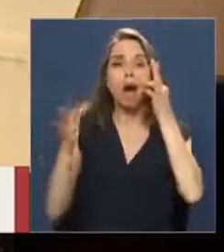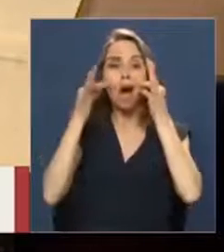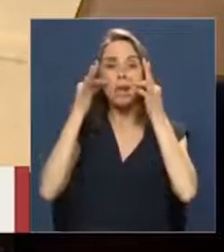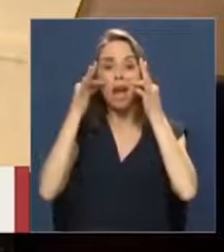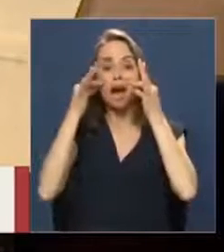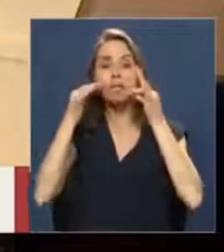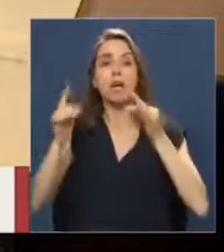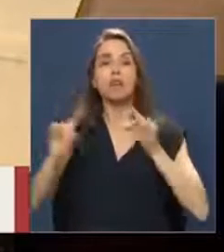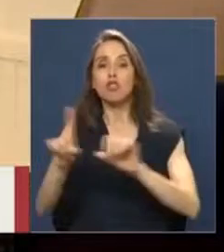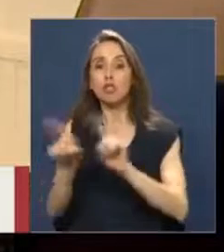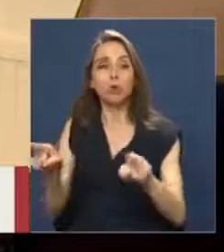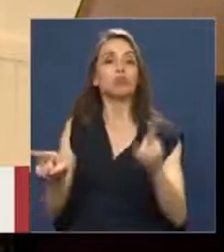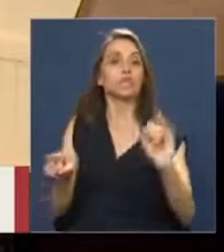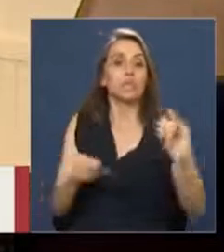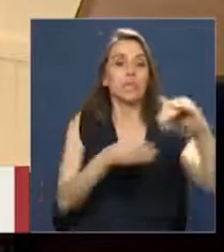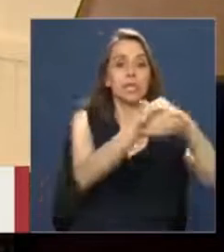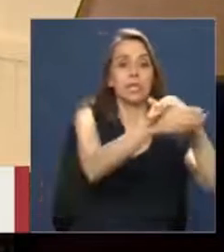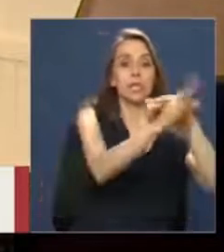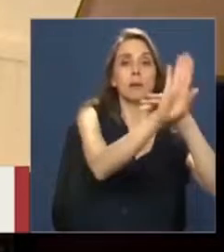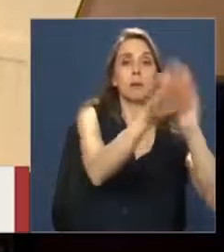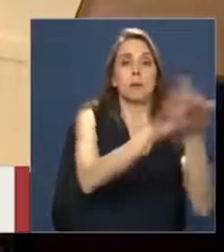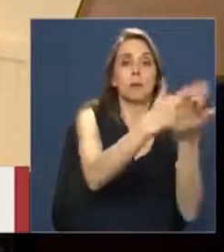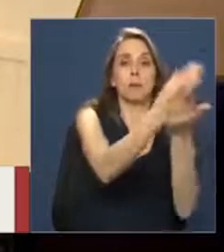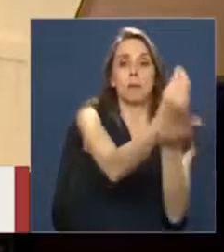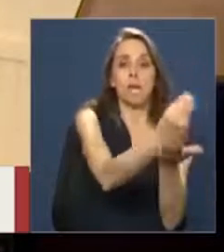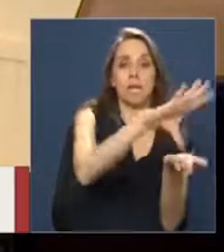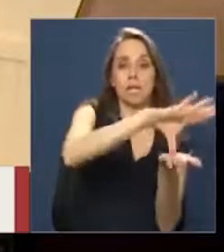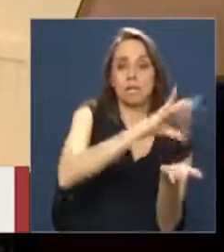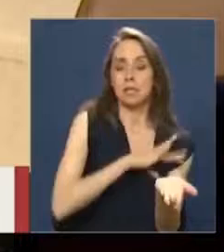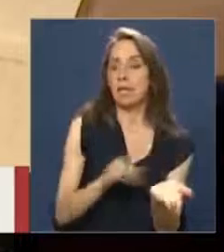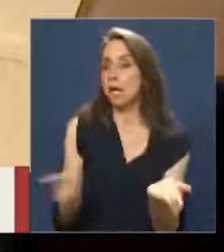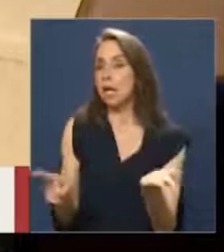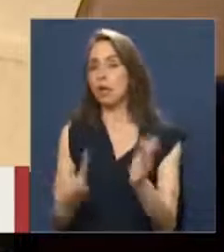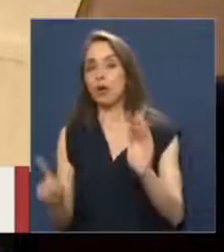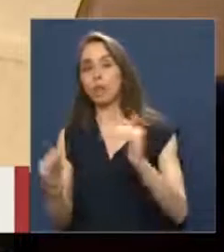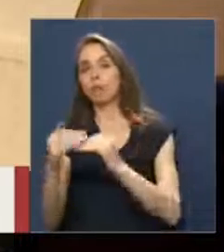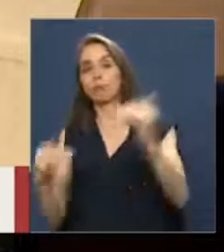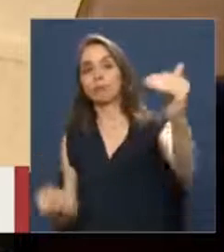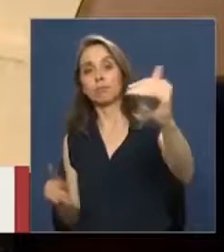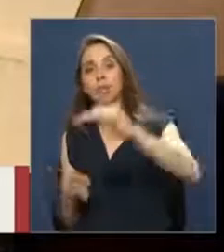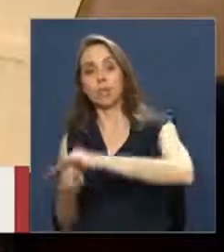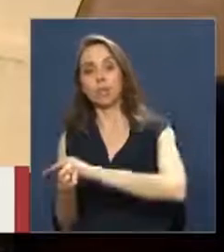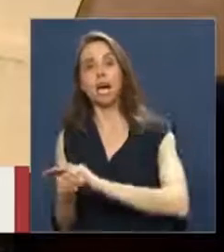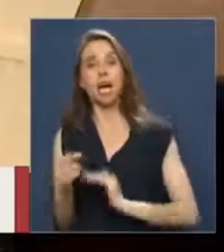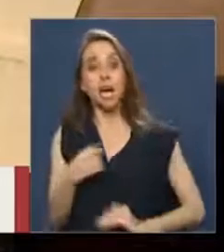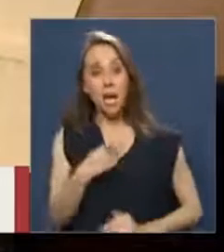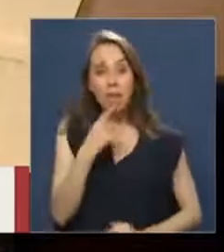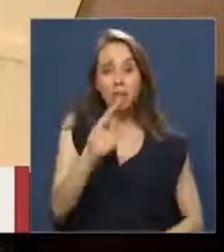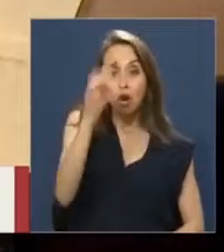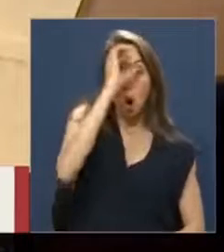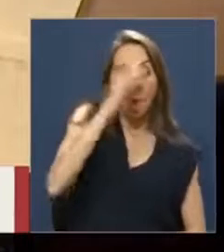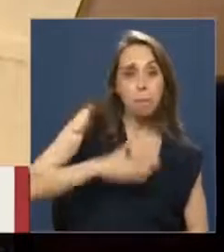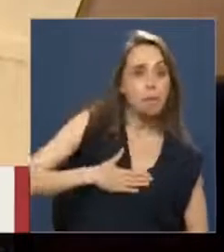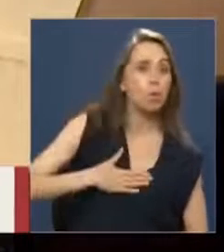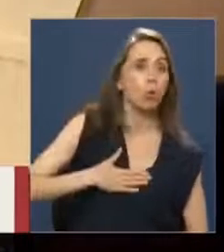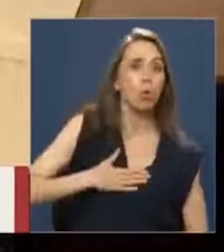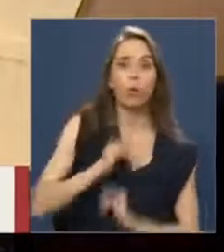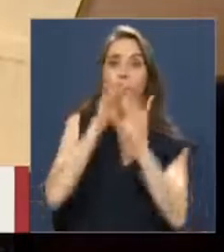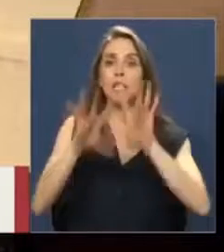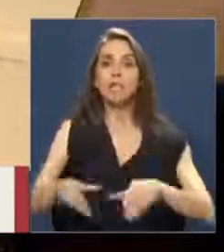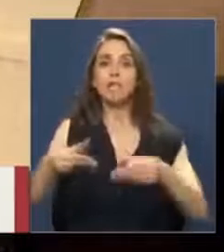al bienestar y a la dignidad en nuestra patria. Y eso no lo digo yo, no lo decimos nosotros, lo dice la propia Naciones Unidas en su